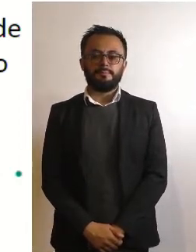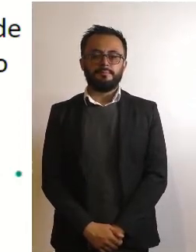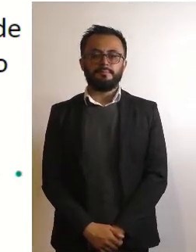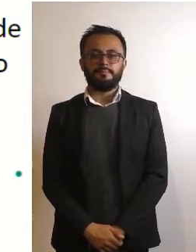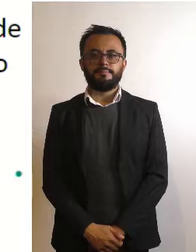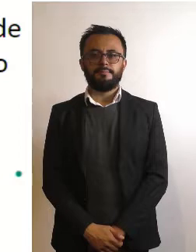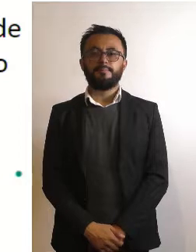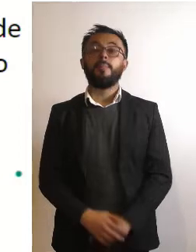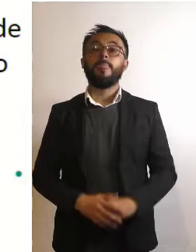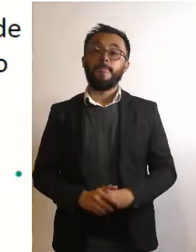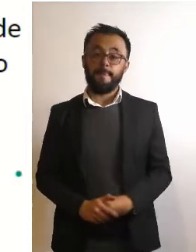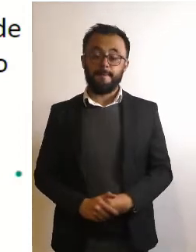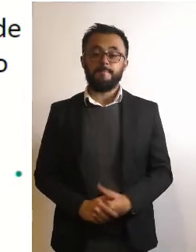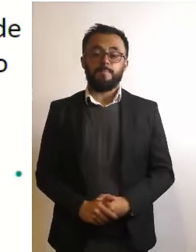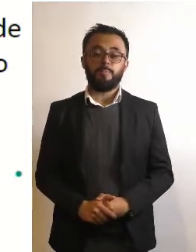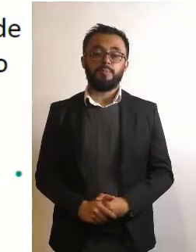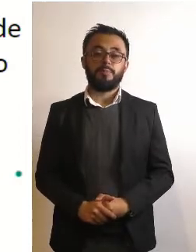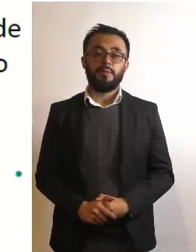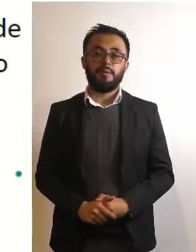Estructuramos entonces